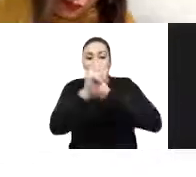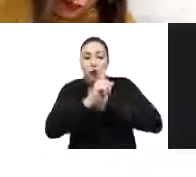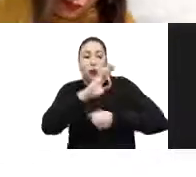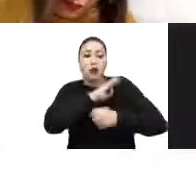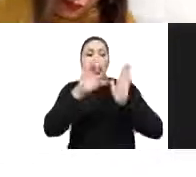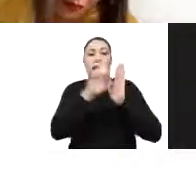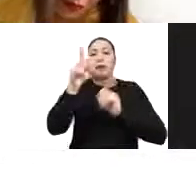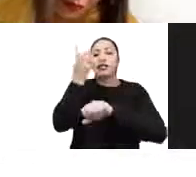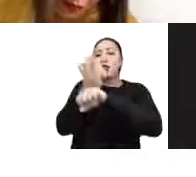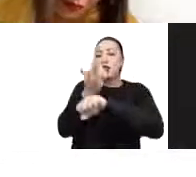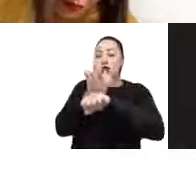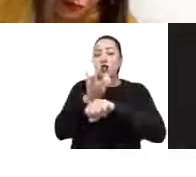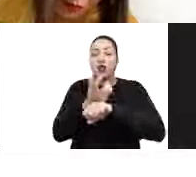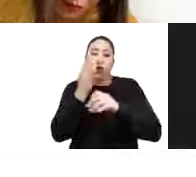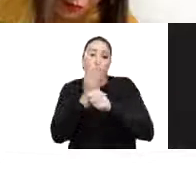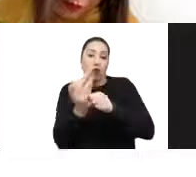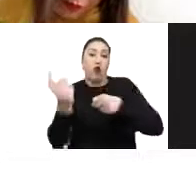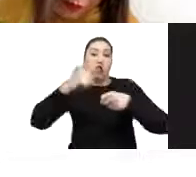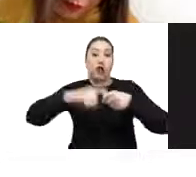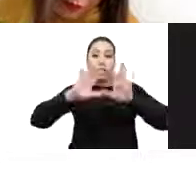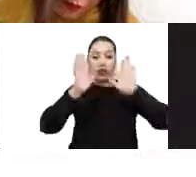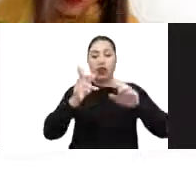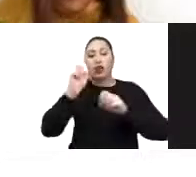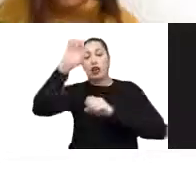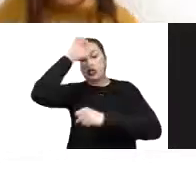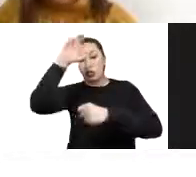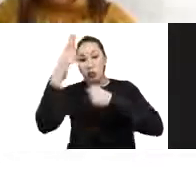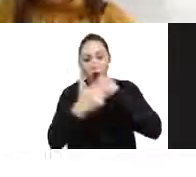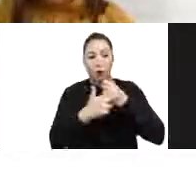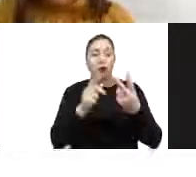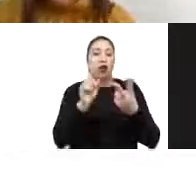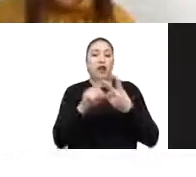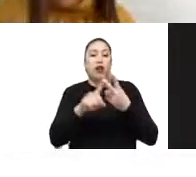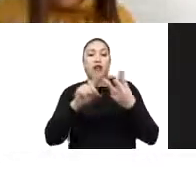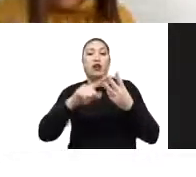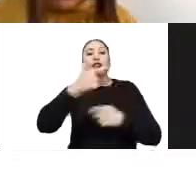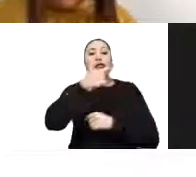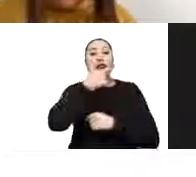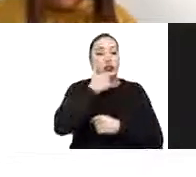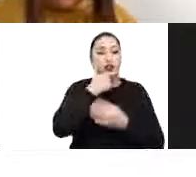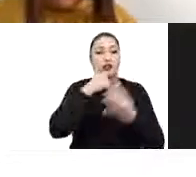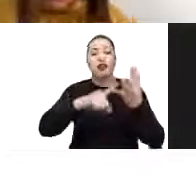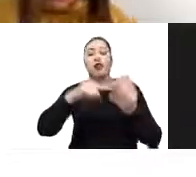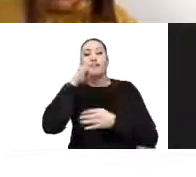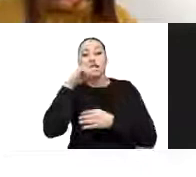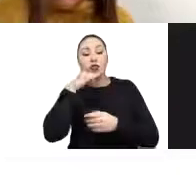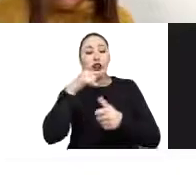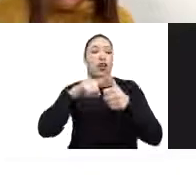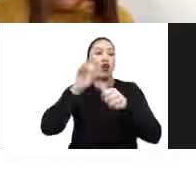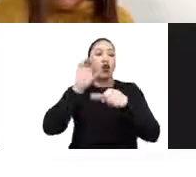Estados Unidos ahora, como la Unión Europea, como Australia, como Reino Unido, como Chile, como